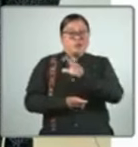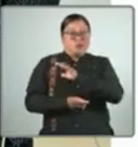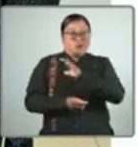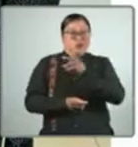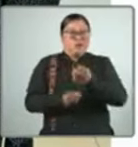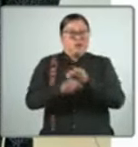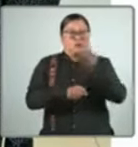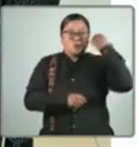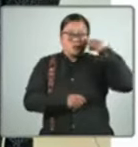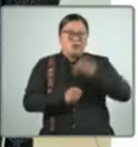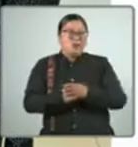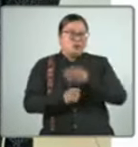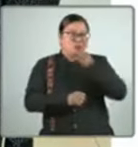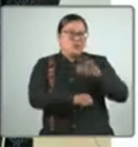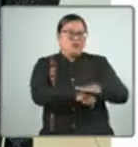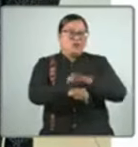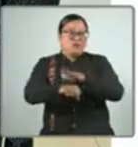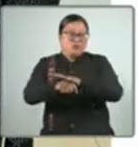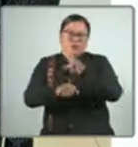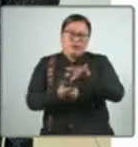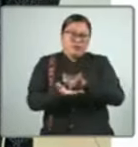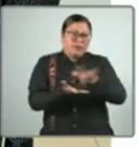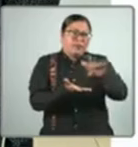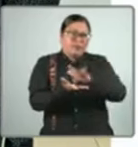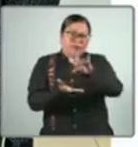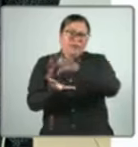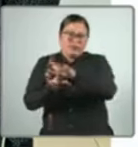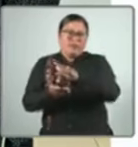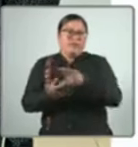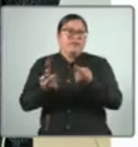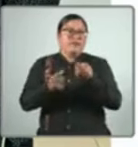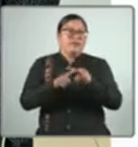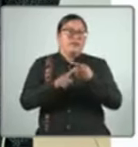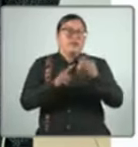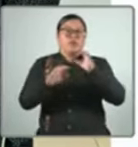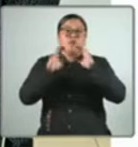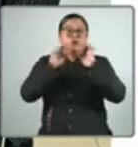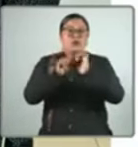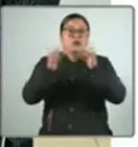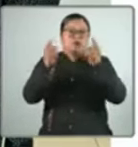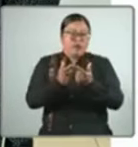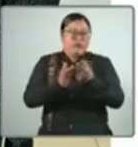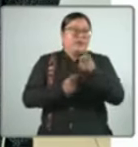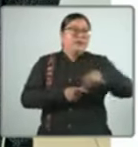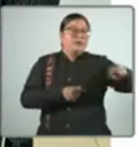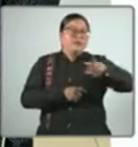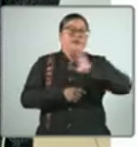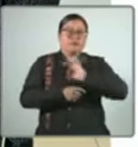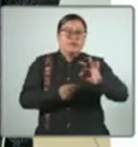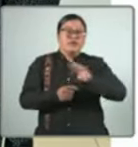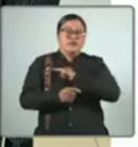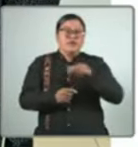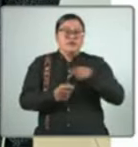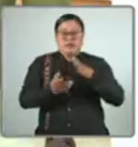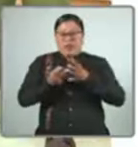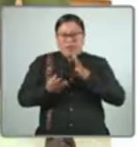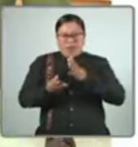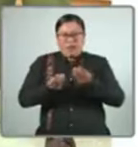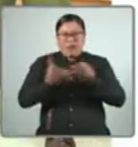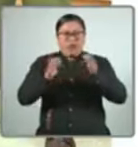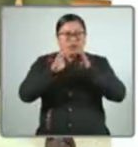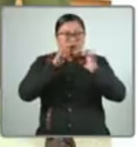Estado de Oaxaca. Decir también que agradecer a la Coordinación de Comunicación Social porque nos permitieron diversas entrevistas